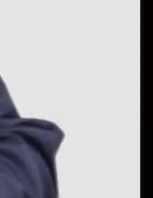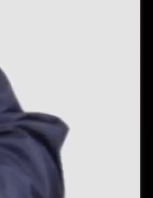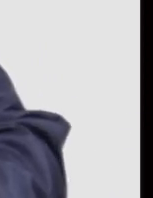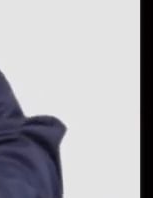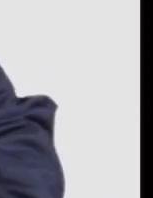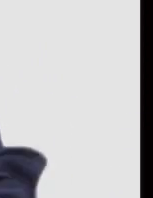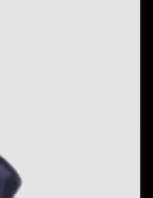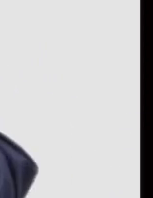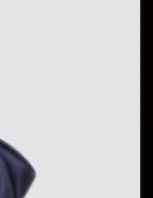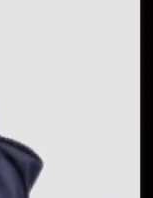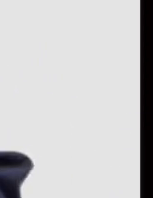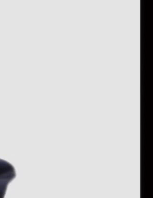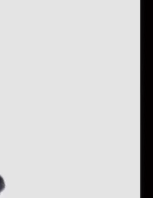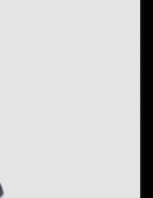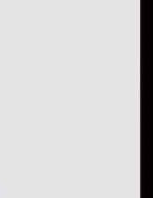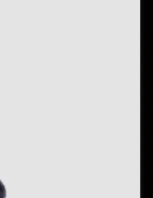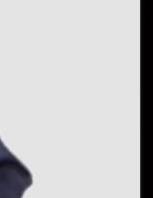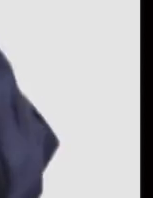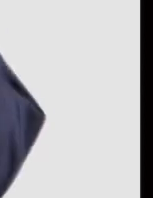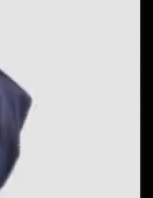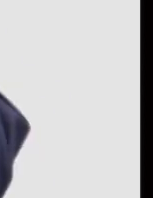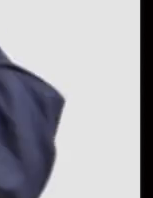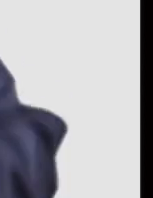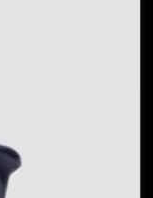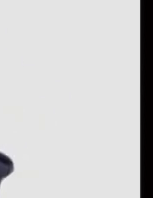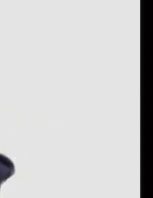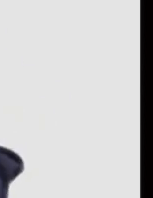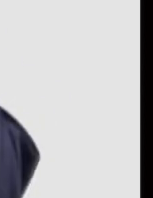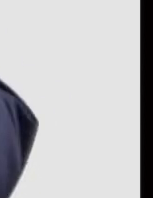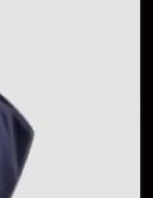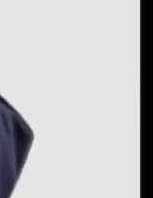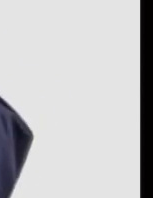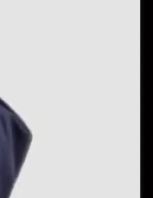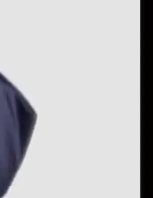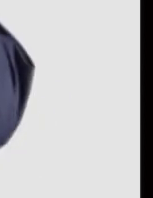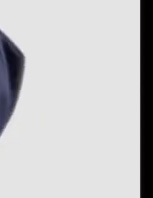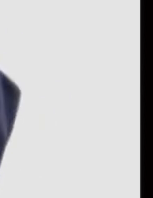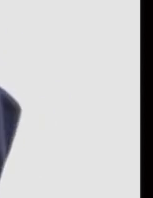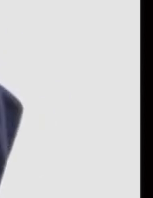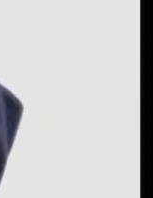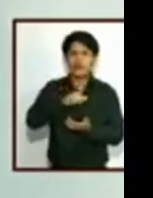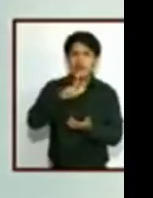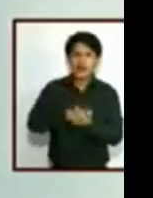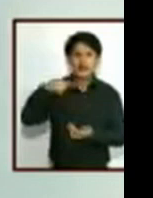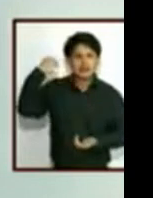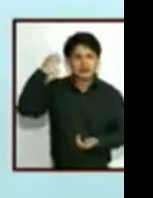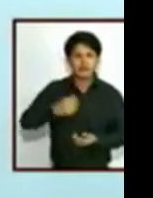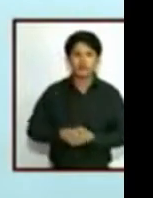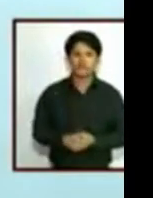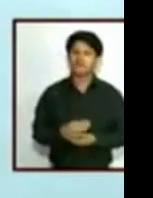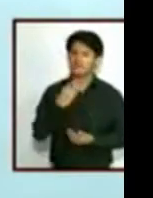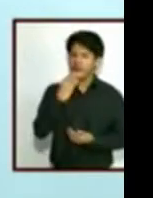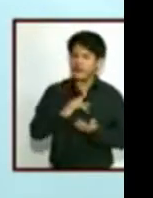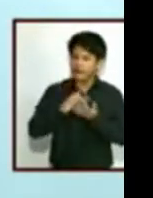dar, cuantas veces quieran hacerlo. Mi gobierno será un gobierno de libertades. No compres, adopta. Muchas gracias.